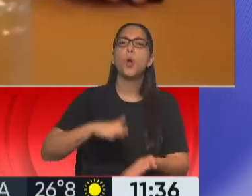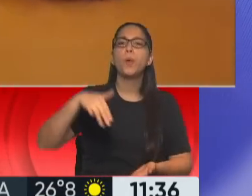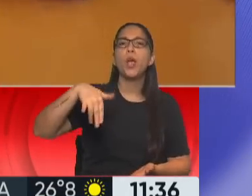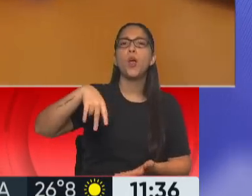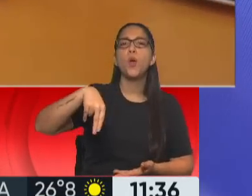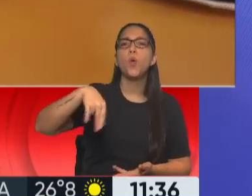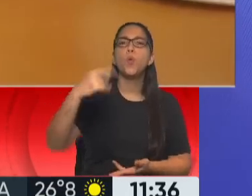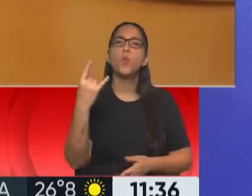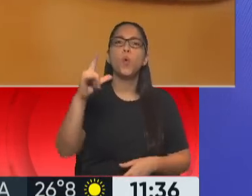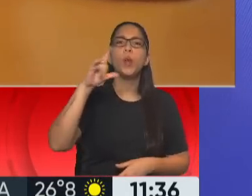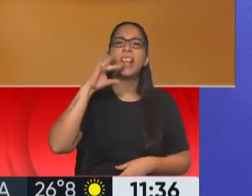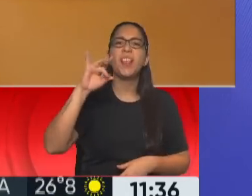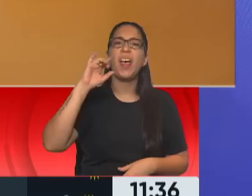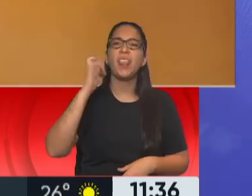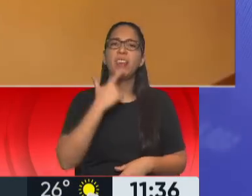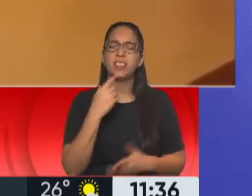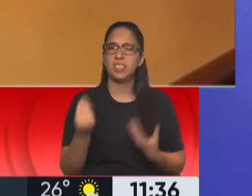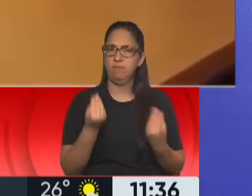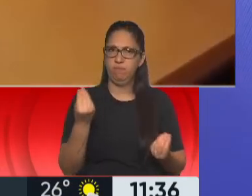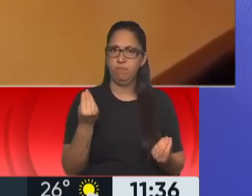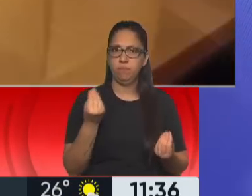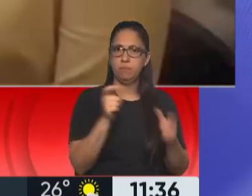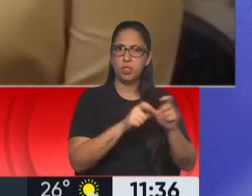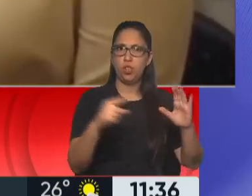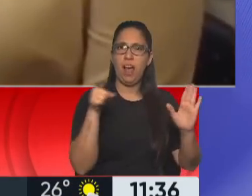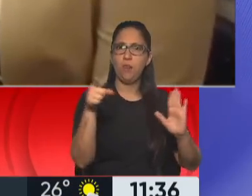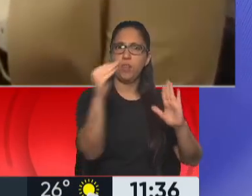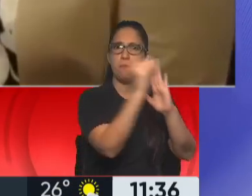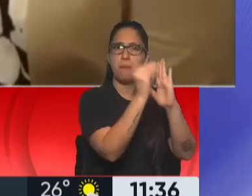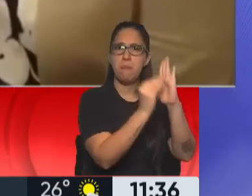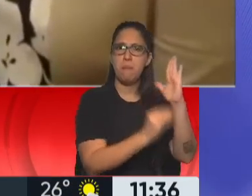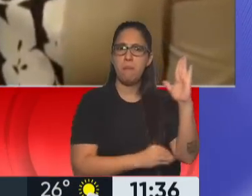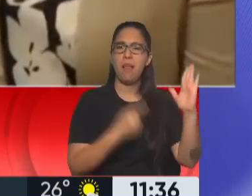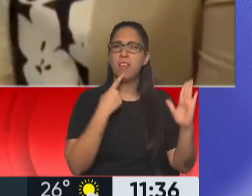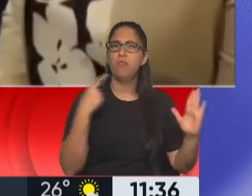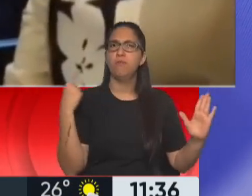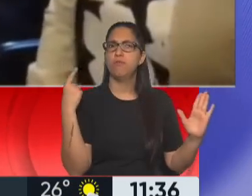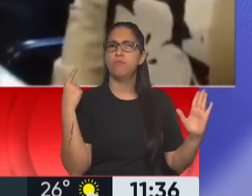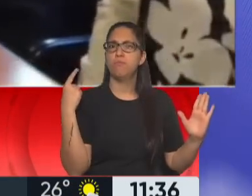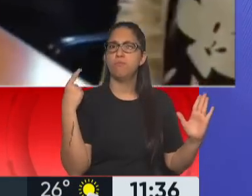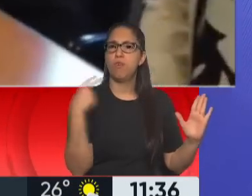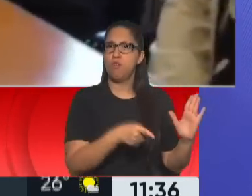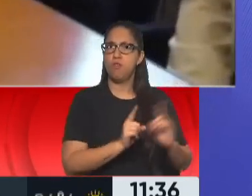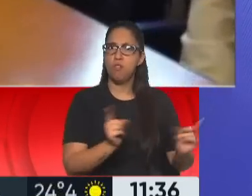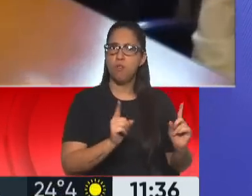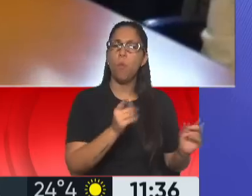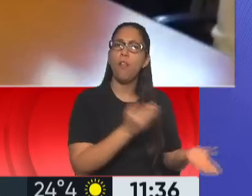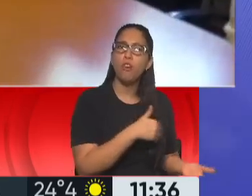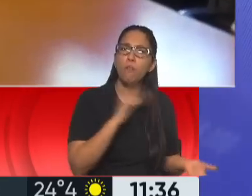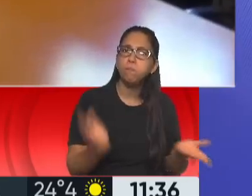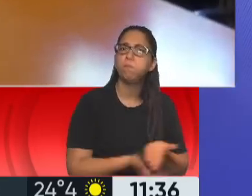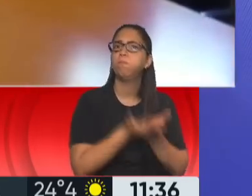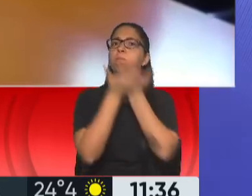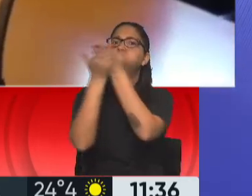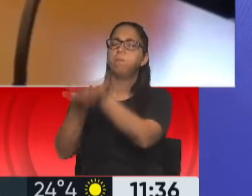Esta Cámara rechazó las nulidades presentadas por quienes aparecen acusados, entre ellas Cristina Fernández de Kirchner. Cuando se acuda a ¿la